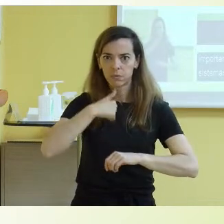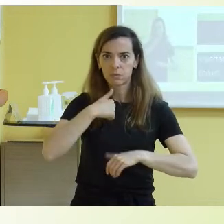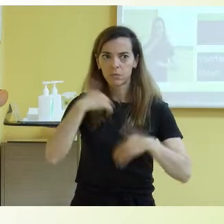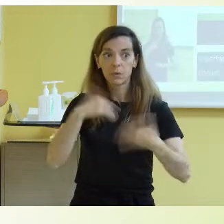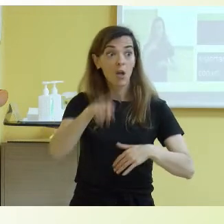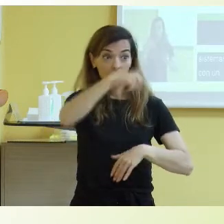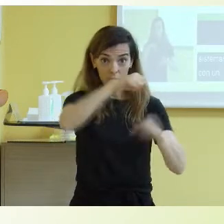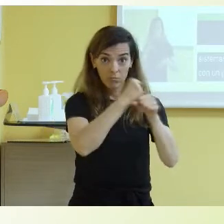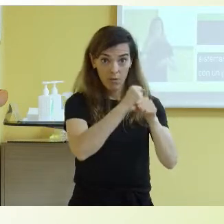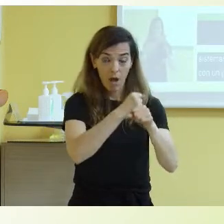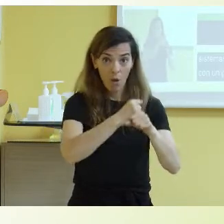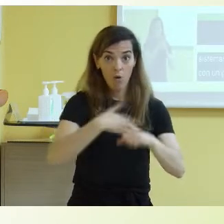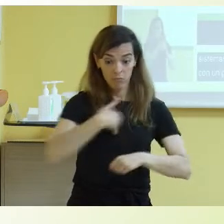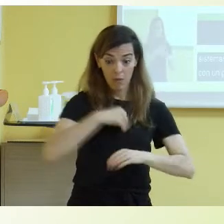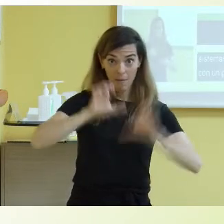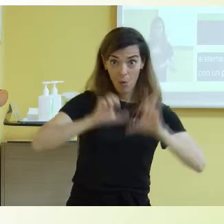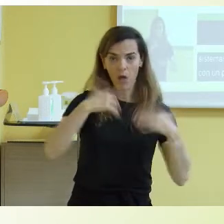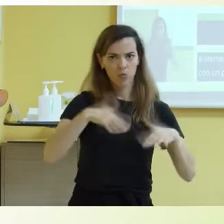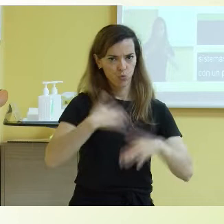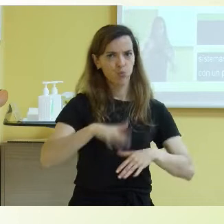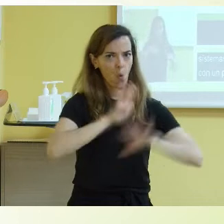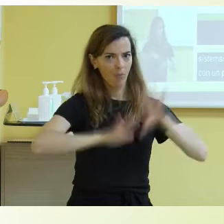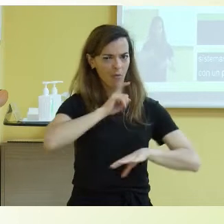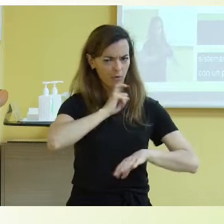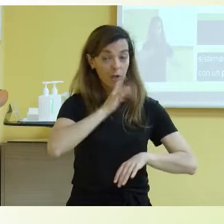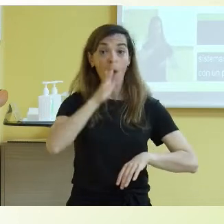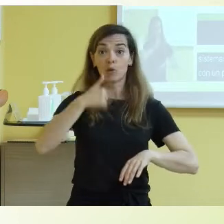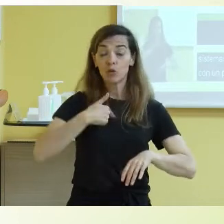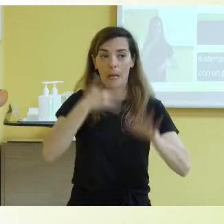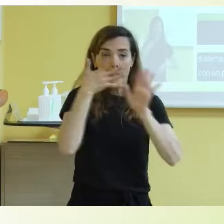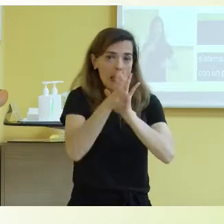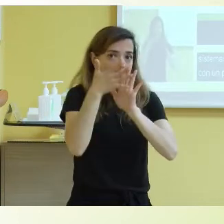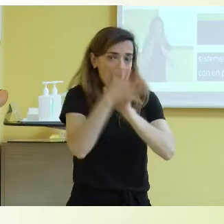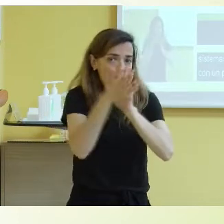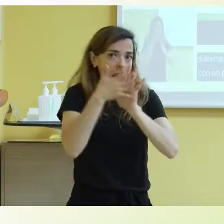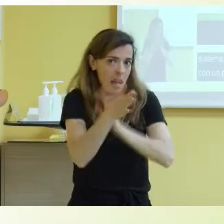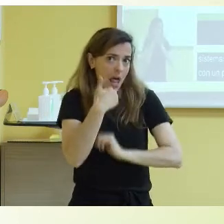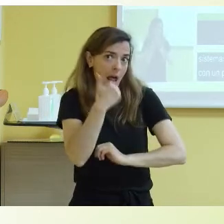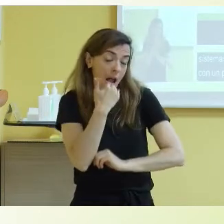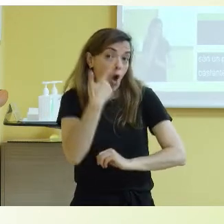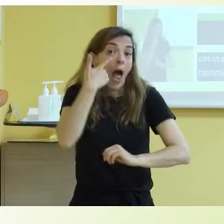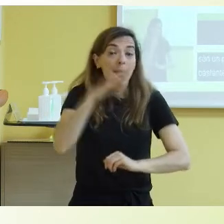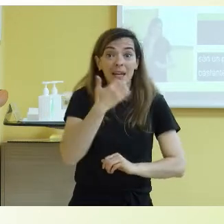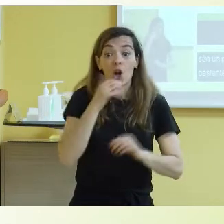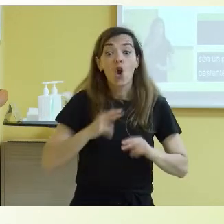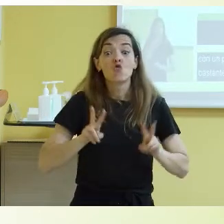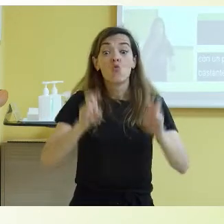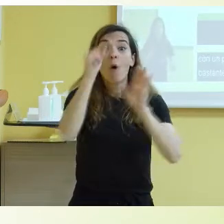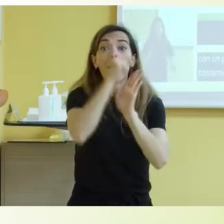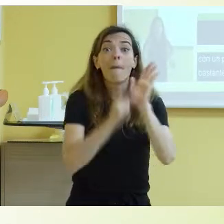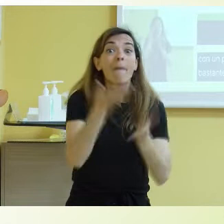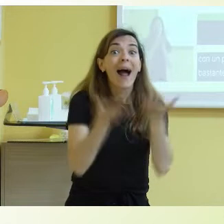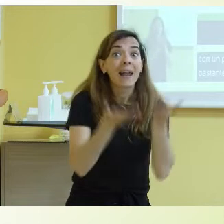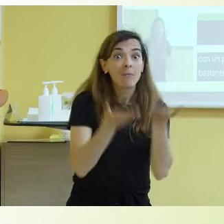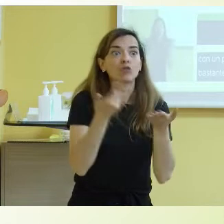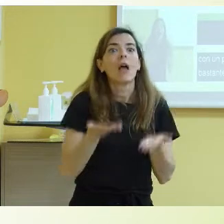bastante compleja y bastante difícil, y bueno, por eso quiero daros algunas pinceladas para ver un poco cómo, sobre todo los nuevos baremos serán los que ayuden, que están